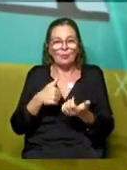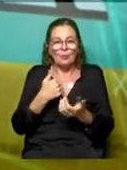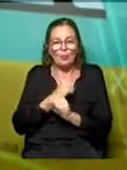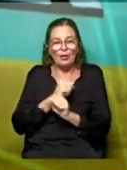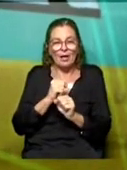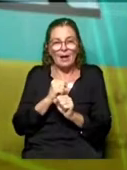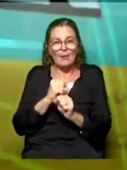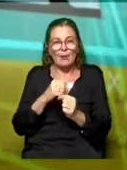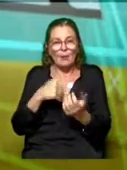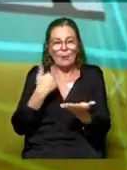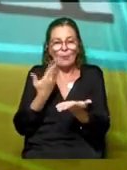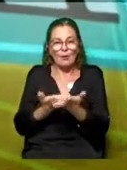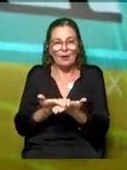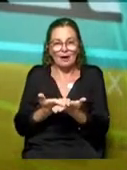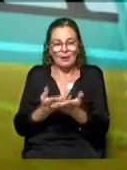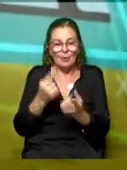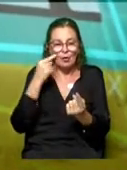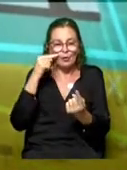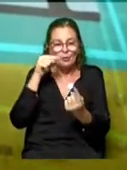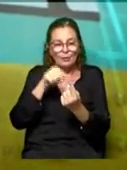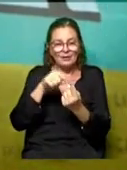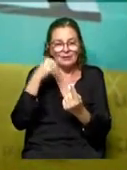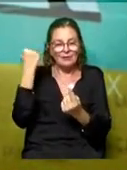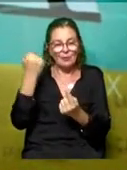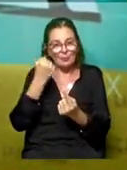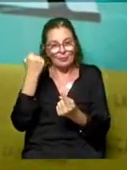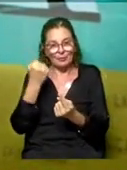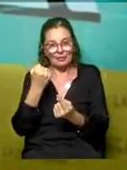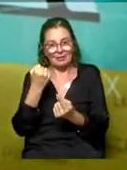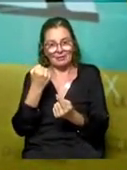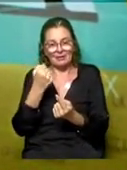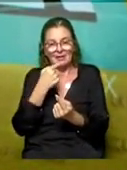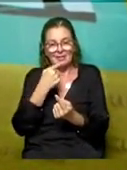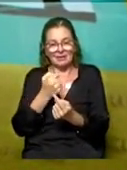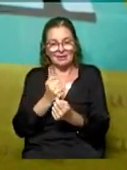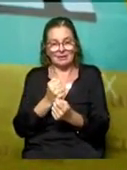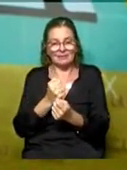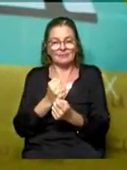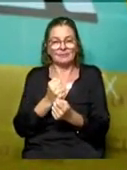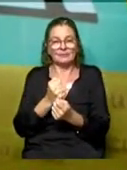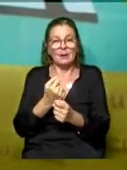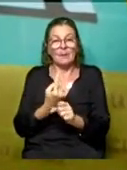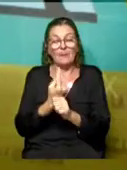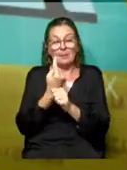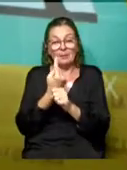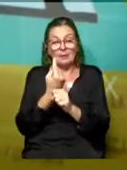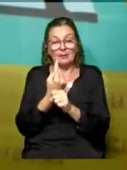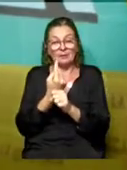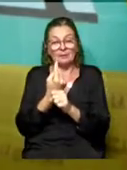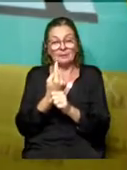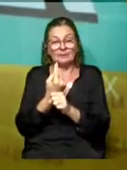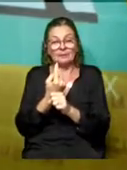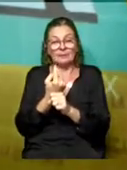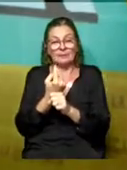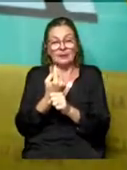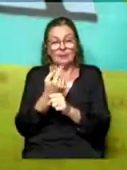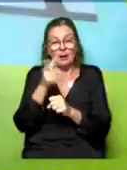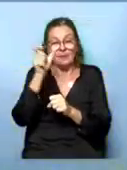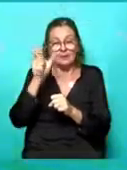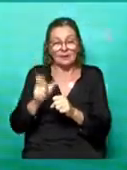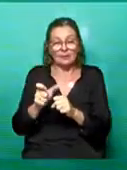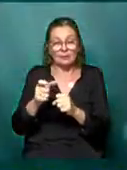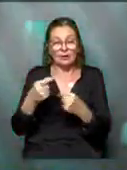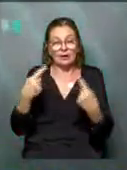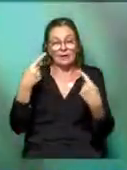a ponerlo en el centro de nuestras prioridades, dice Odone. En primer lugar, por las personas que